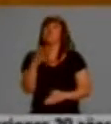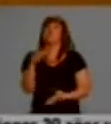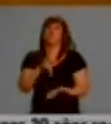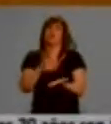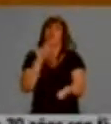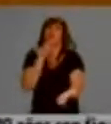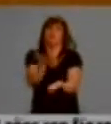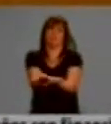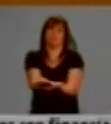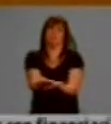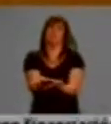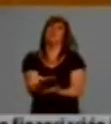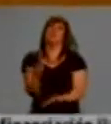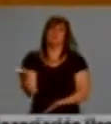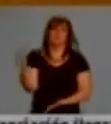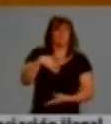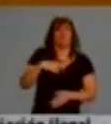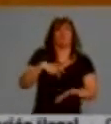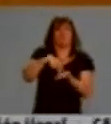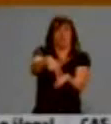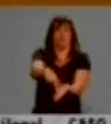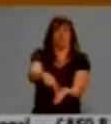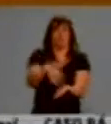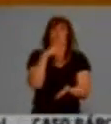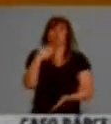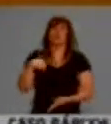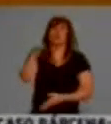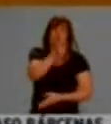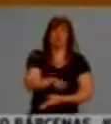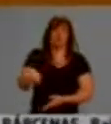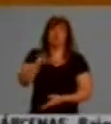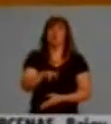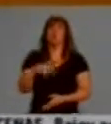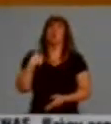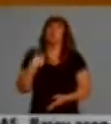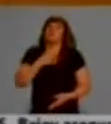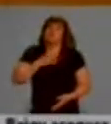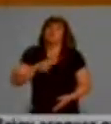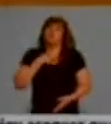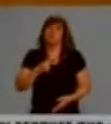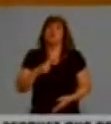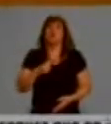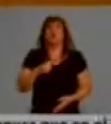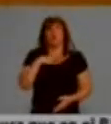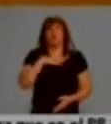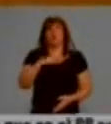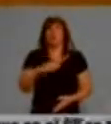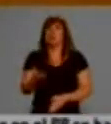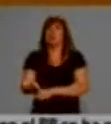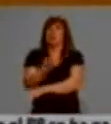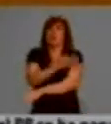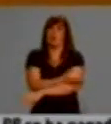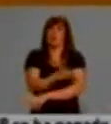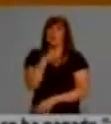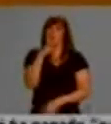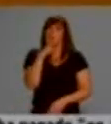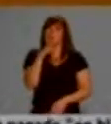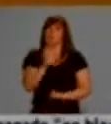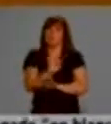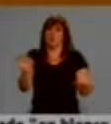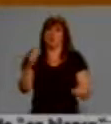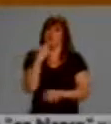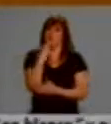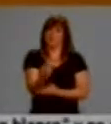comparecencia. Pero por eso también, vuelvo a remarcar, nos hubiese gustado que usted hubiese comparecido antes y que si nadie se lo